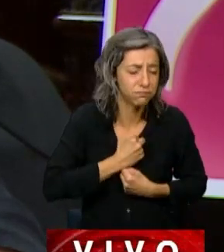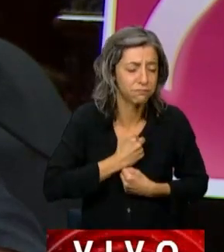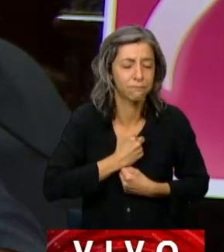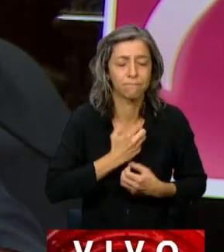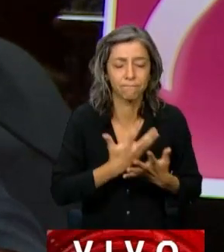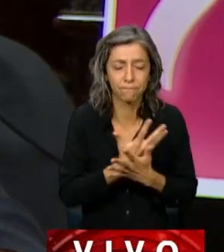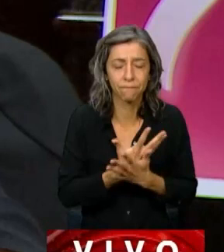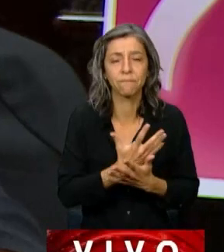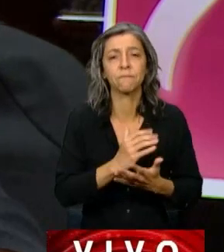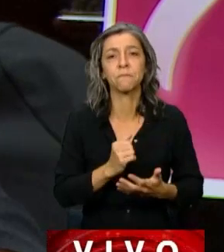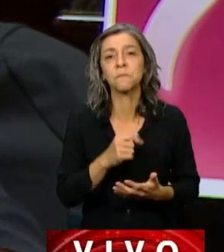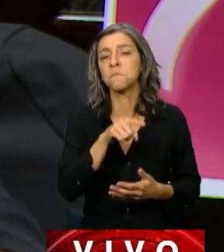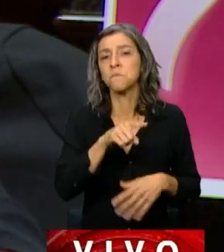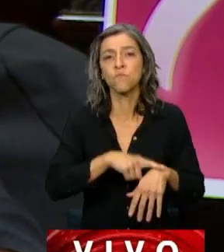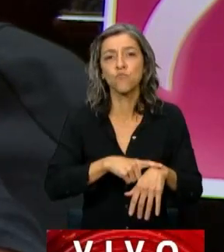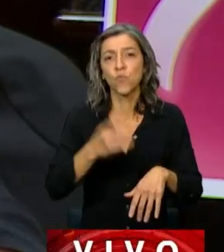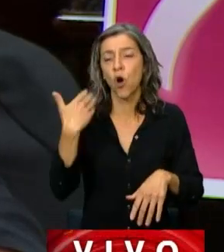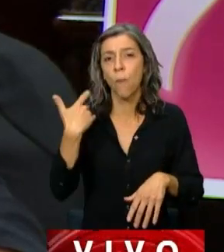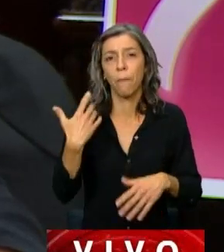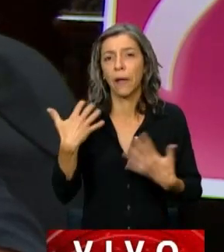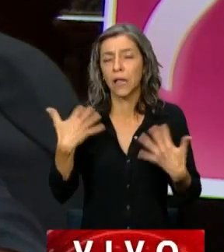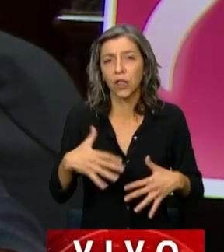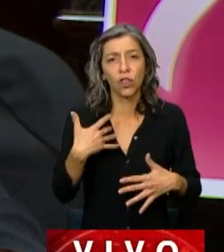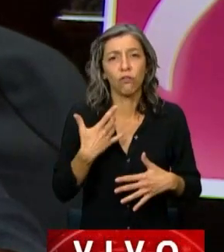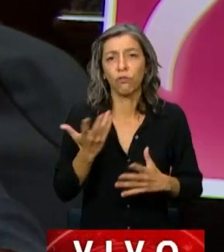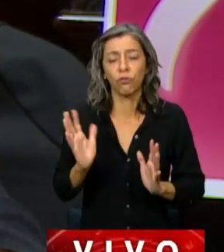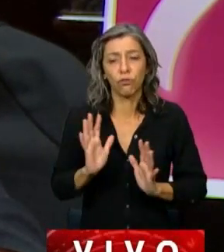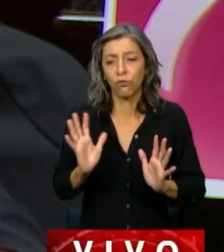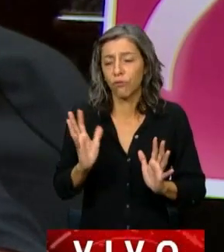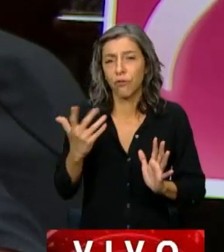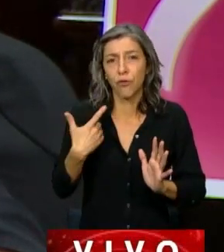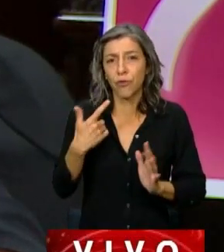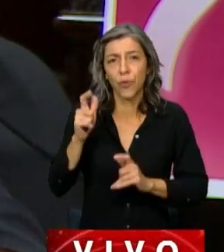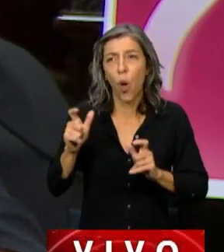en el que comenzaron a apagarse tantas otras vidas, porque